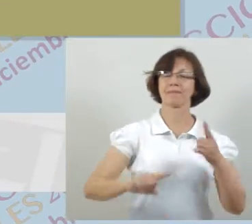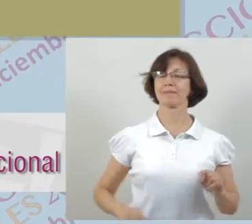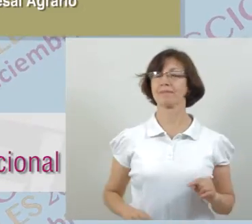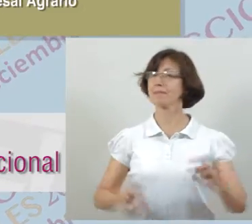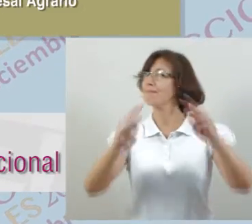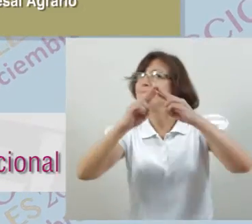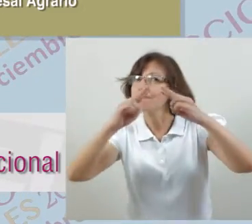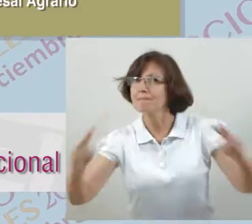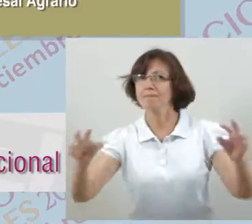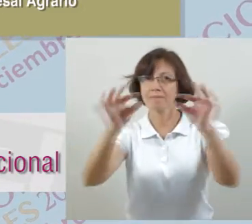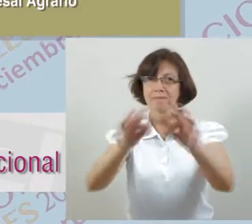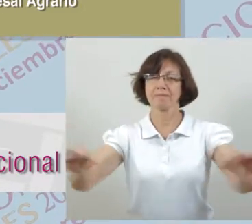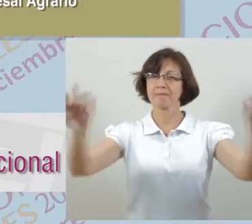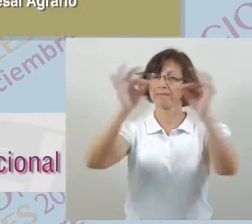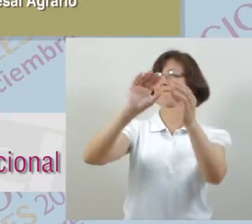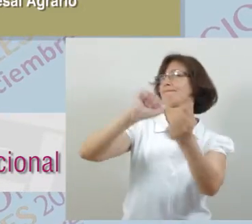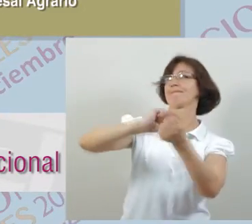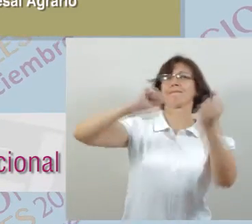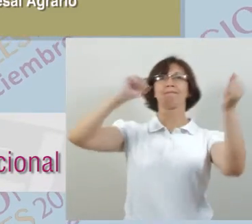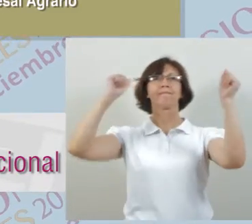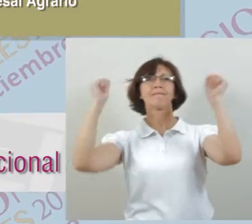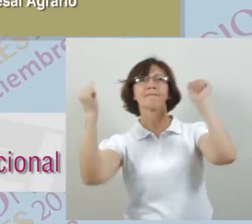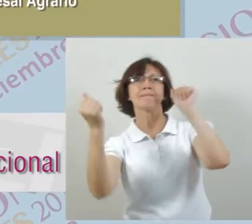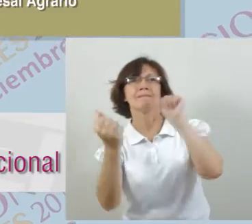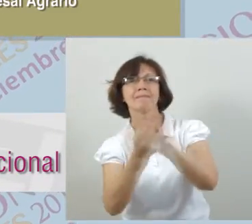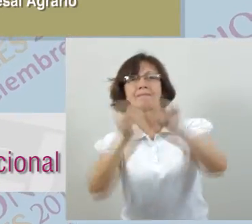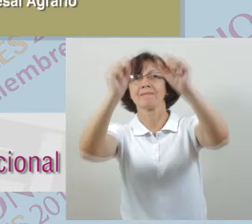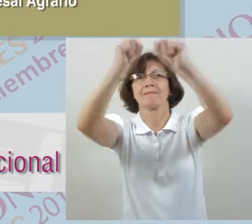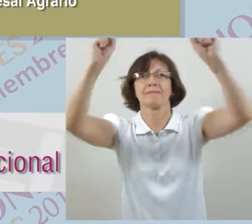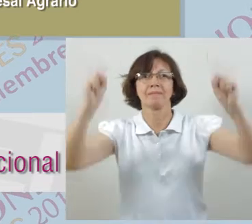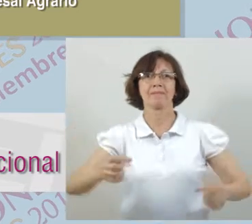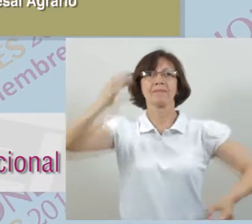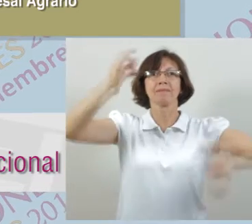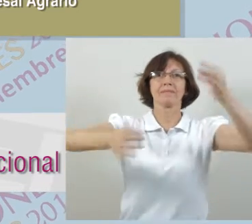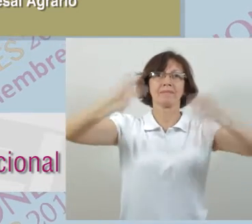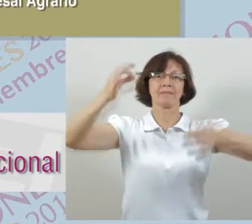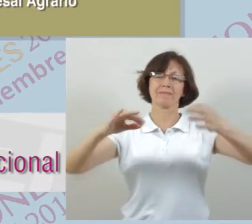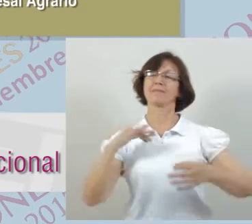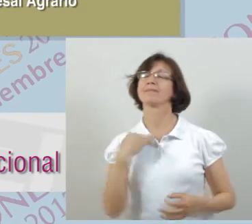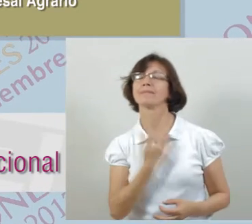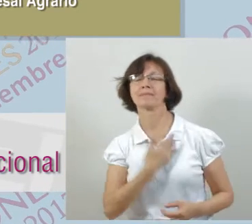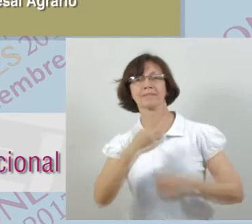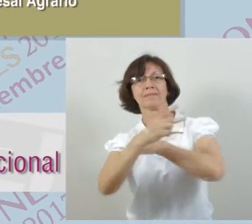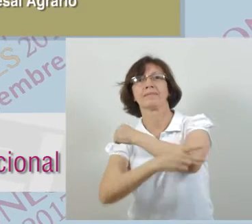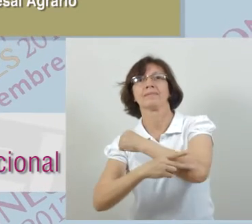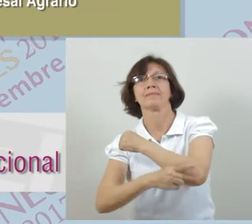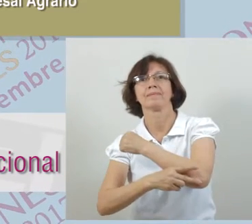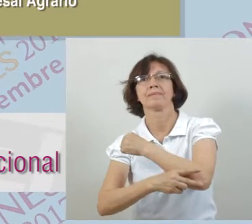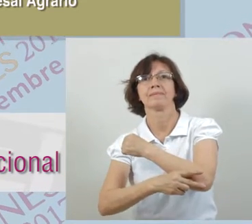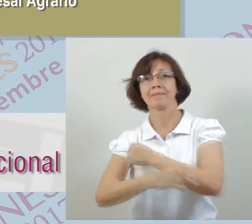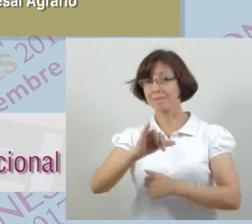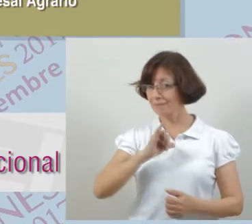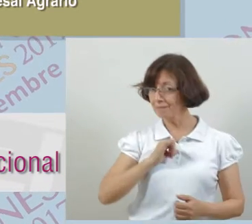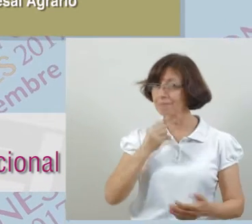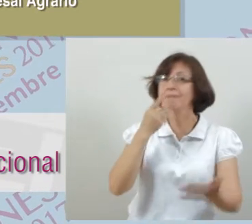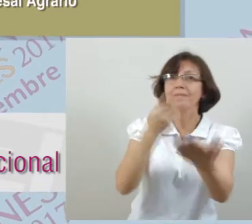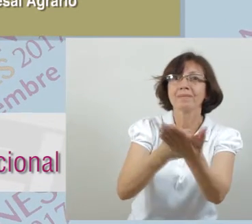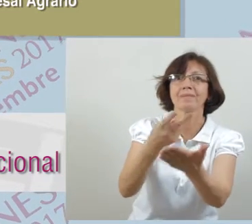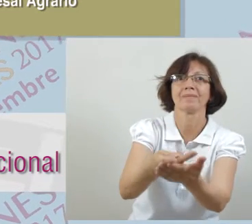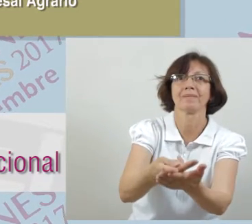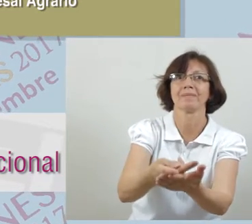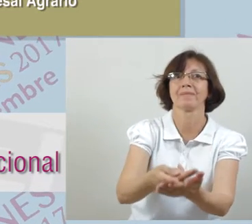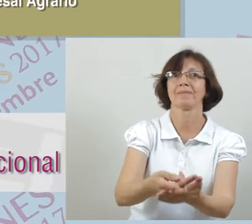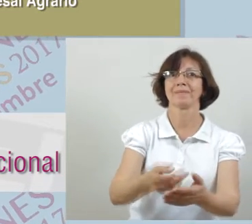Propongo fortalecer la independencia del Tribunal Constitucional, la creación de salas especializadas constitucionales en